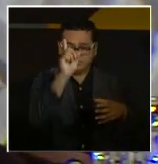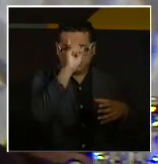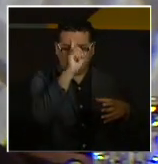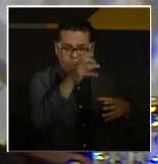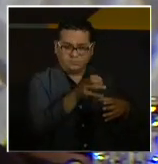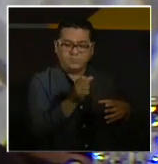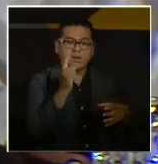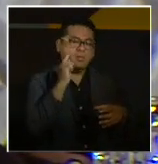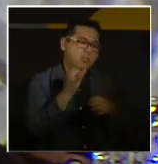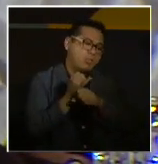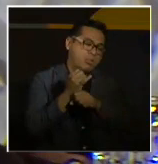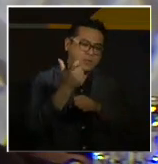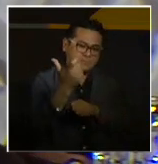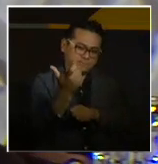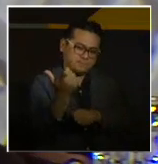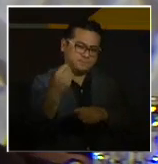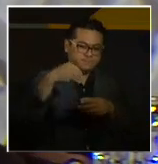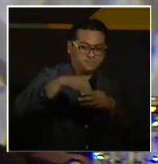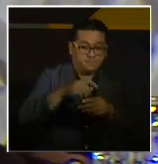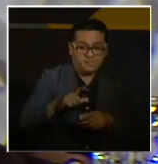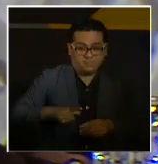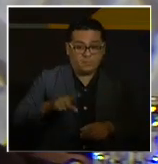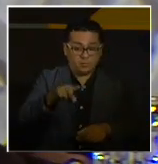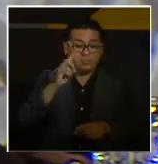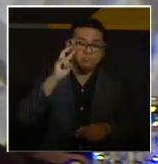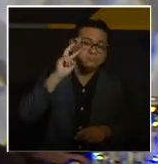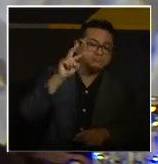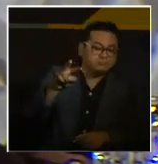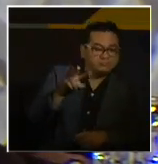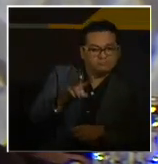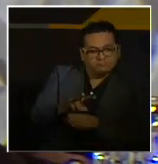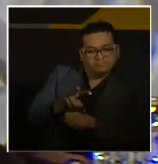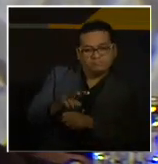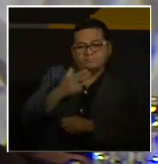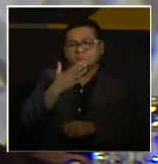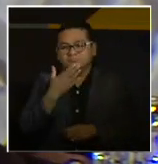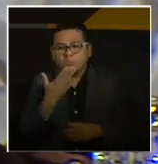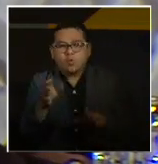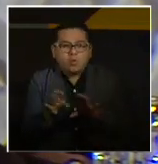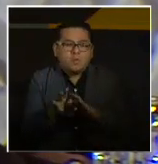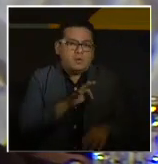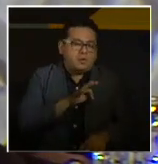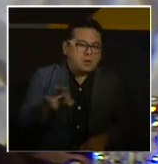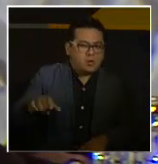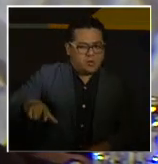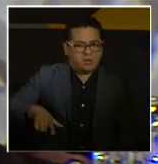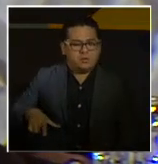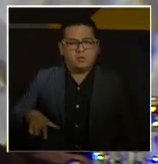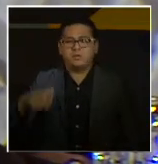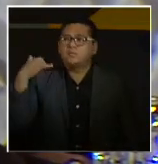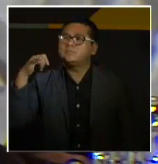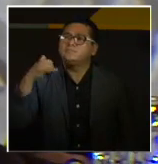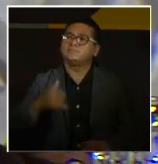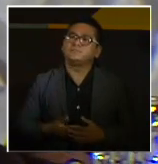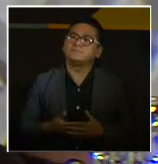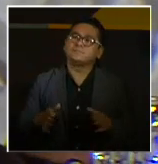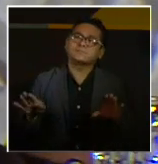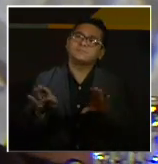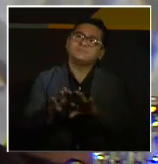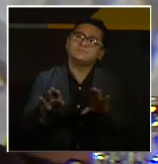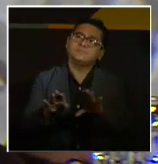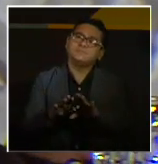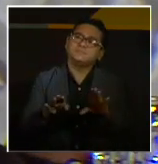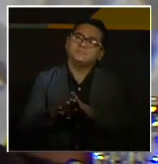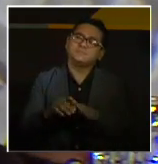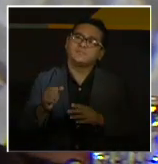del presupuesto? Y por supuesto, ¿cuál es la posibilidad que ve de llegar a la gobernatura del estado de convertir